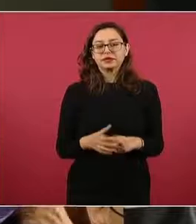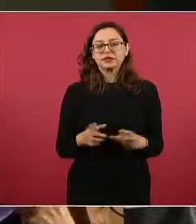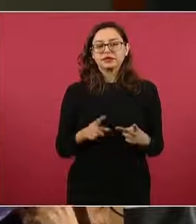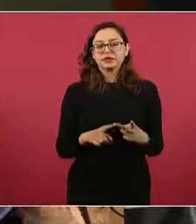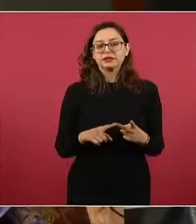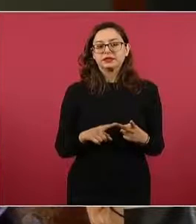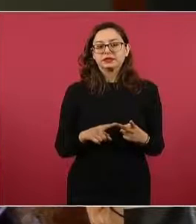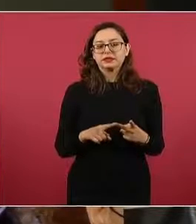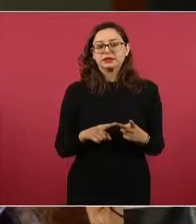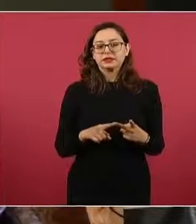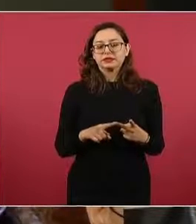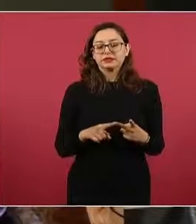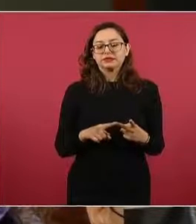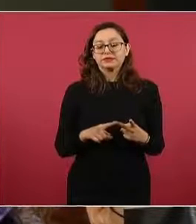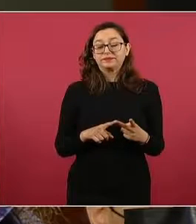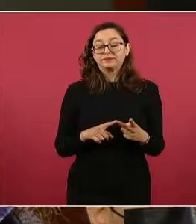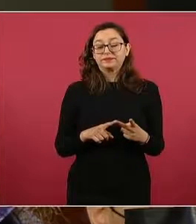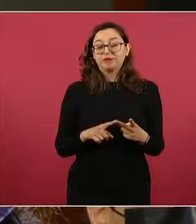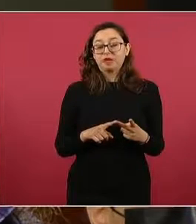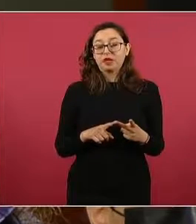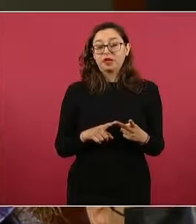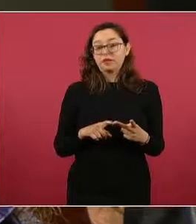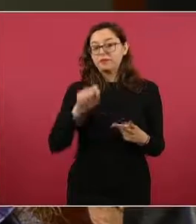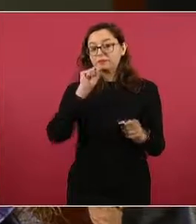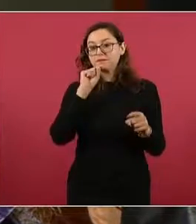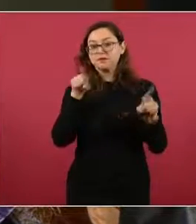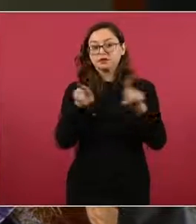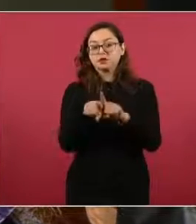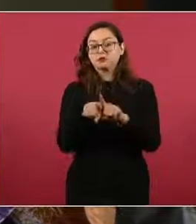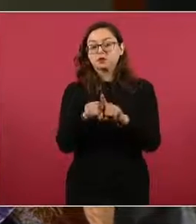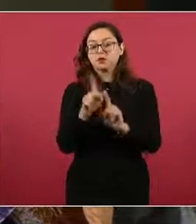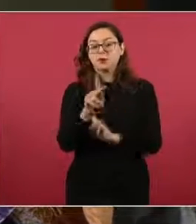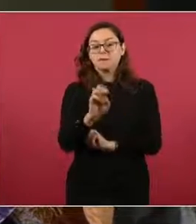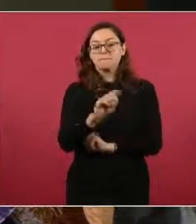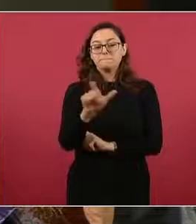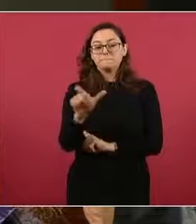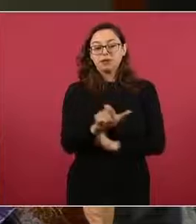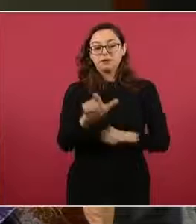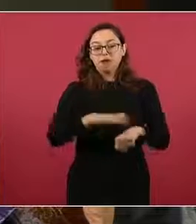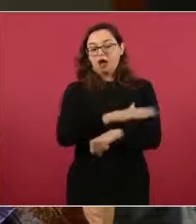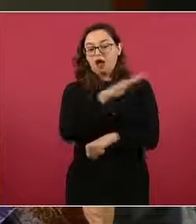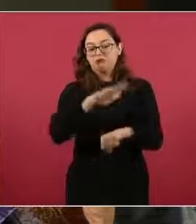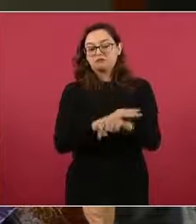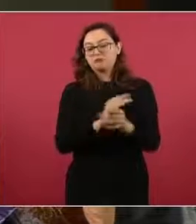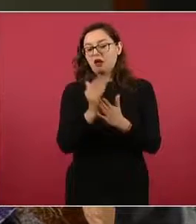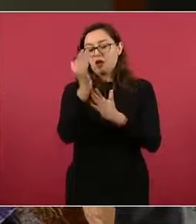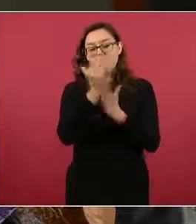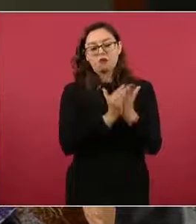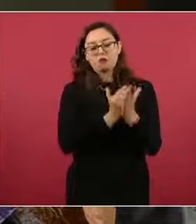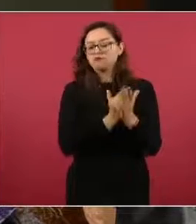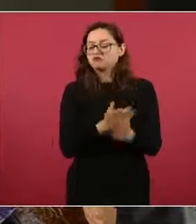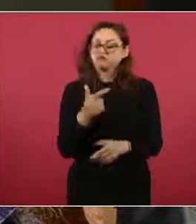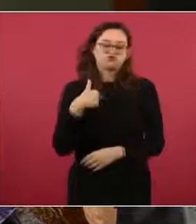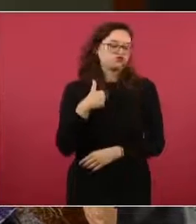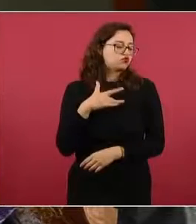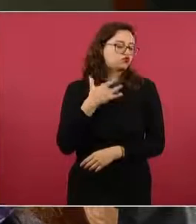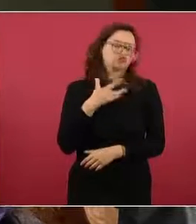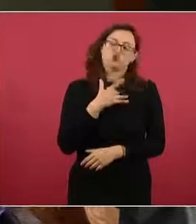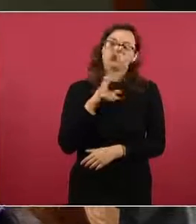a Pemex, y pues a mí no me parece que sea así,